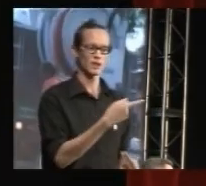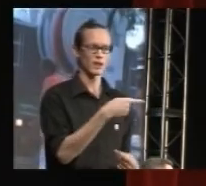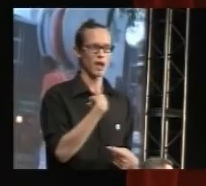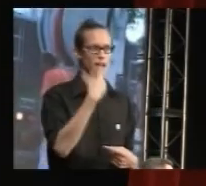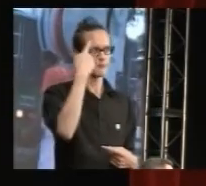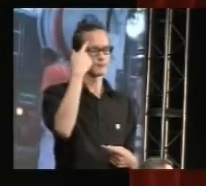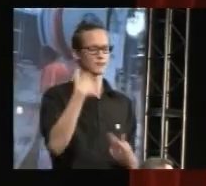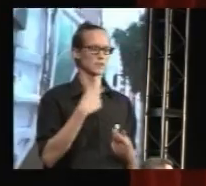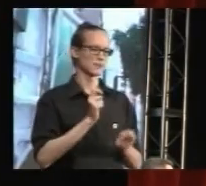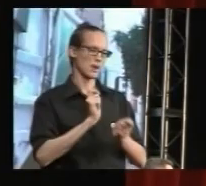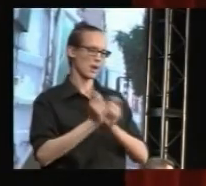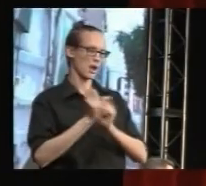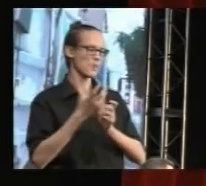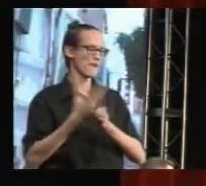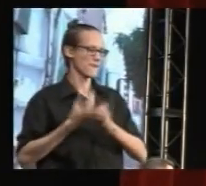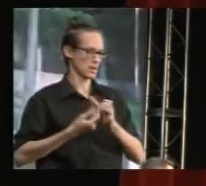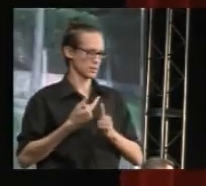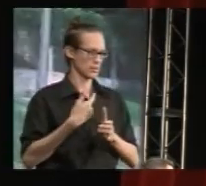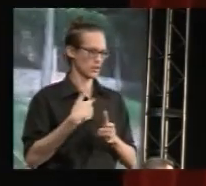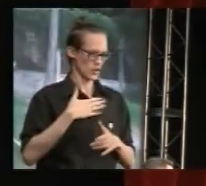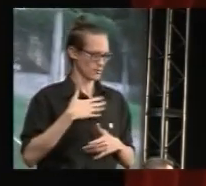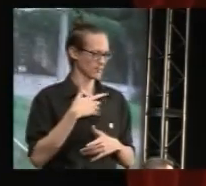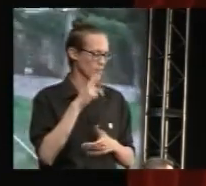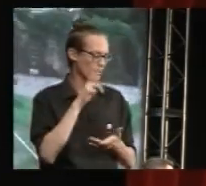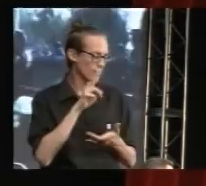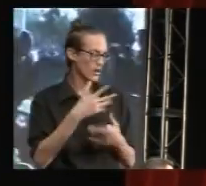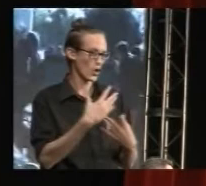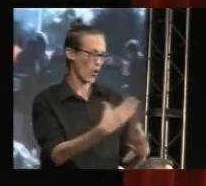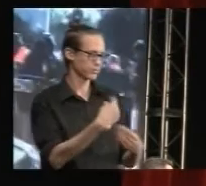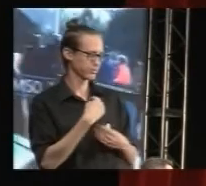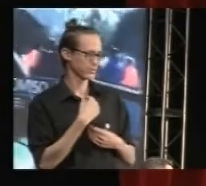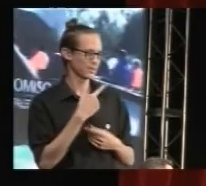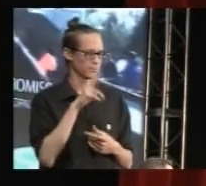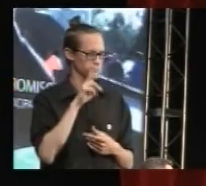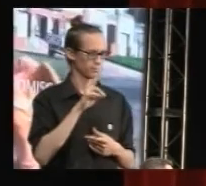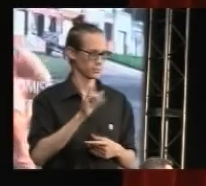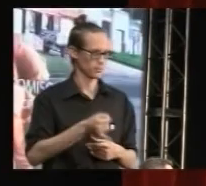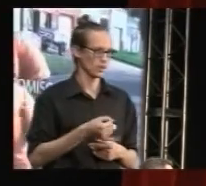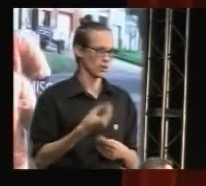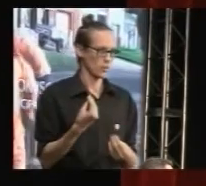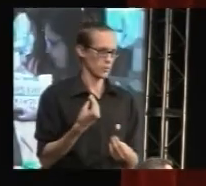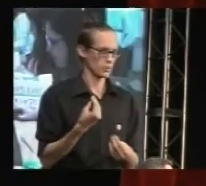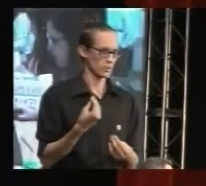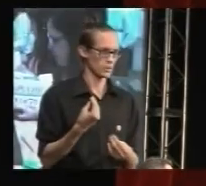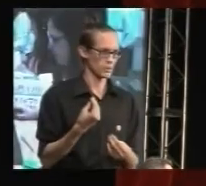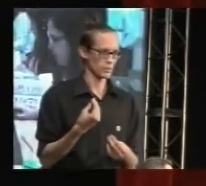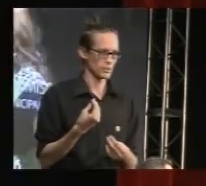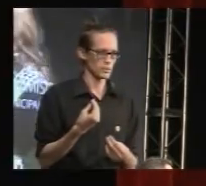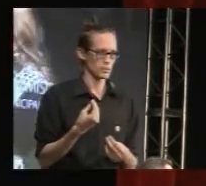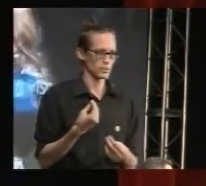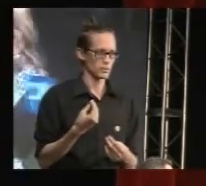corregir errores. Créanme que estoy muy atento a las críticas, porque lo bueno es poder, si